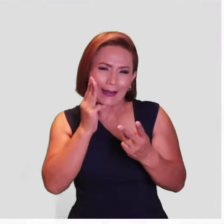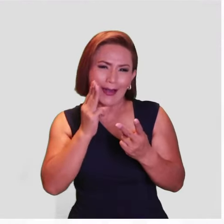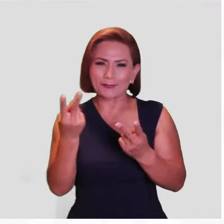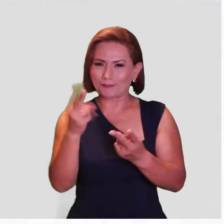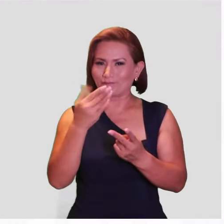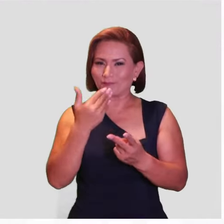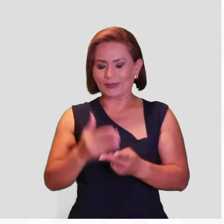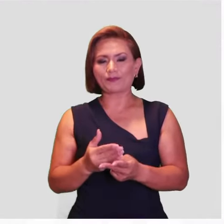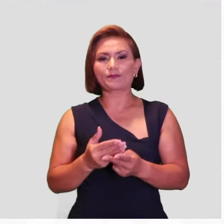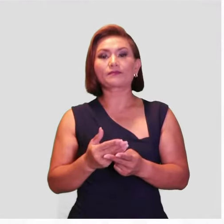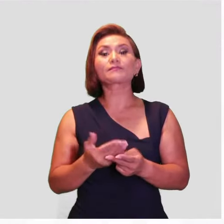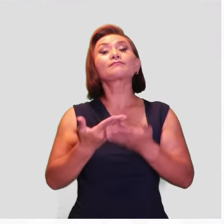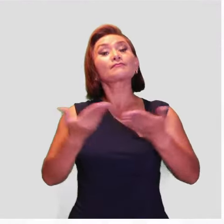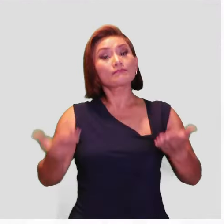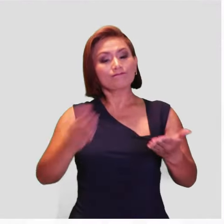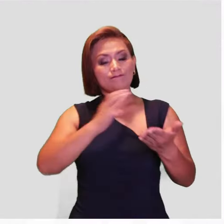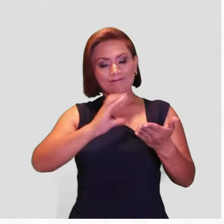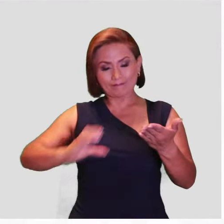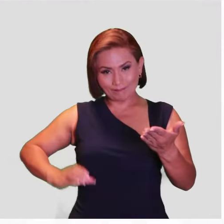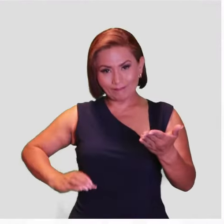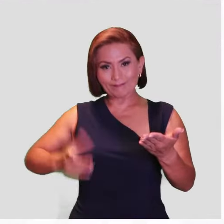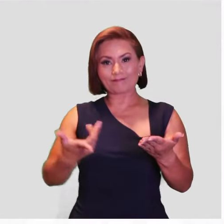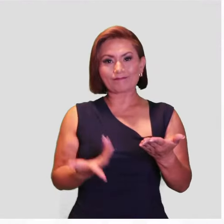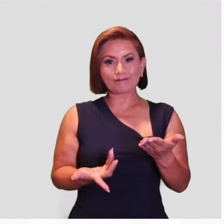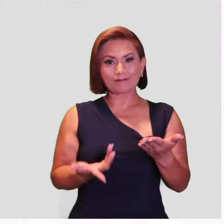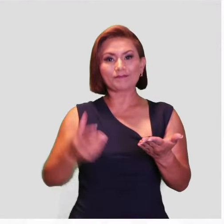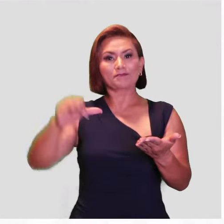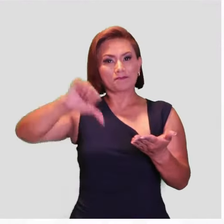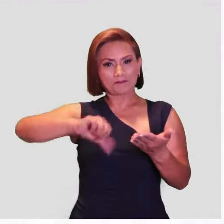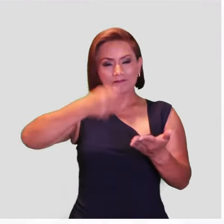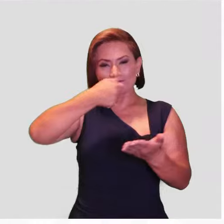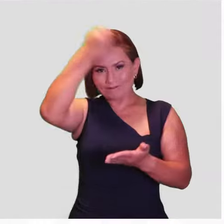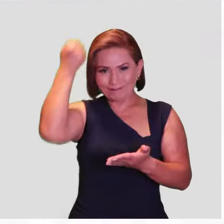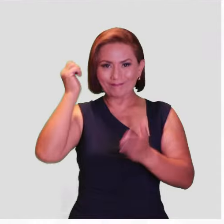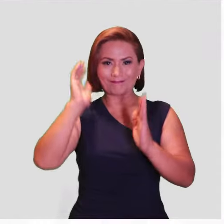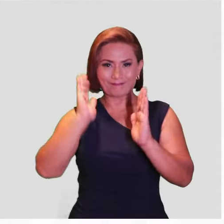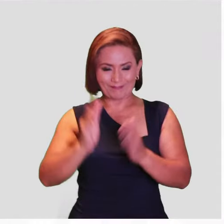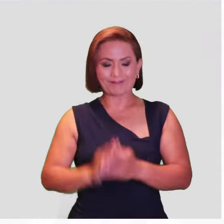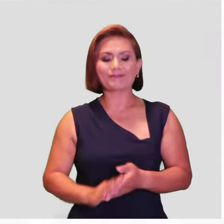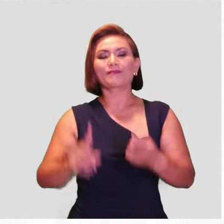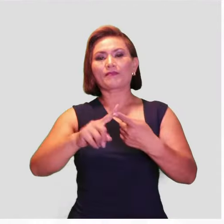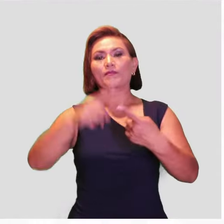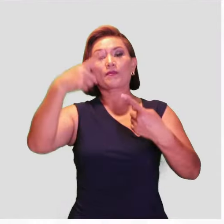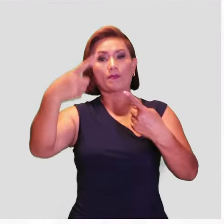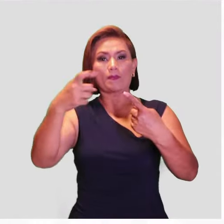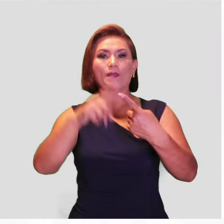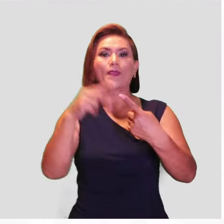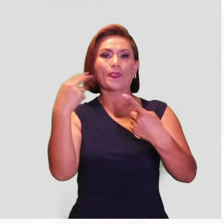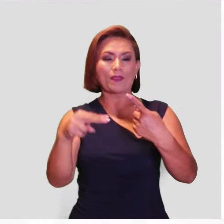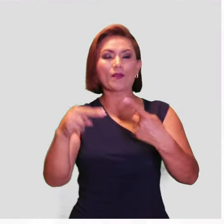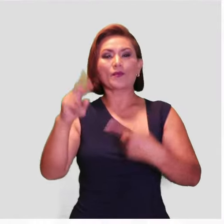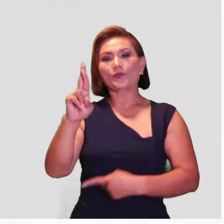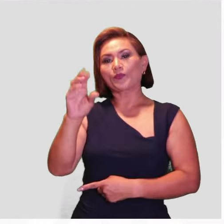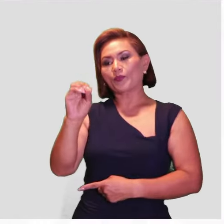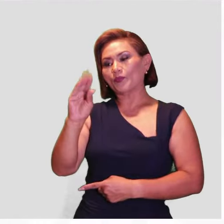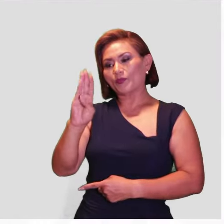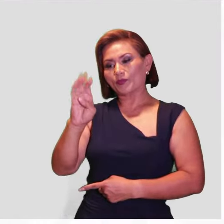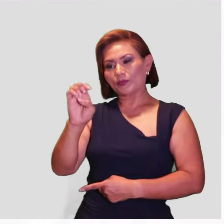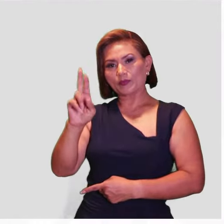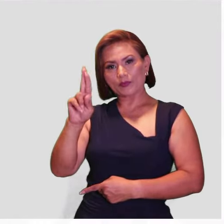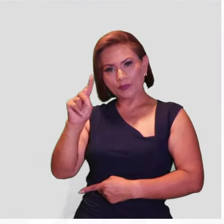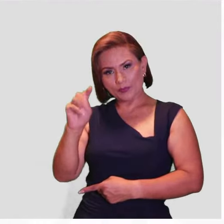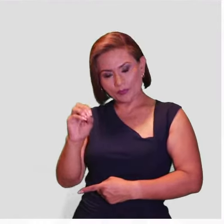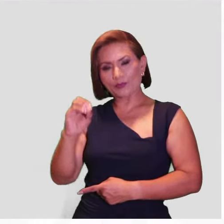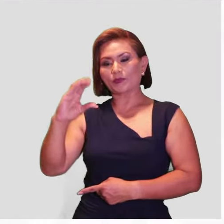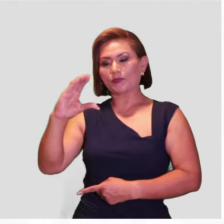a las candidaturas que nos acompañan en este lunes y saludamos a Roberto Carlos Cabrera Valencia, candidato